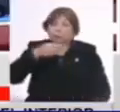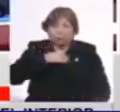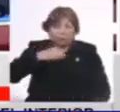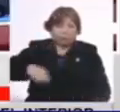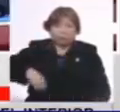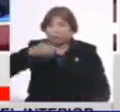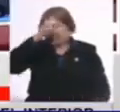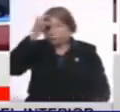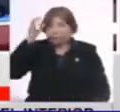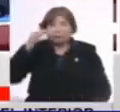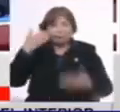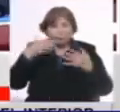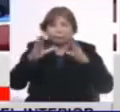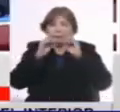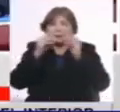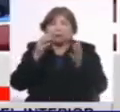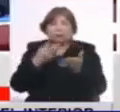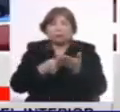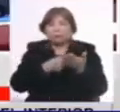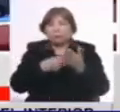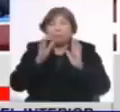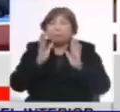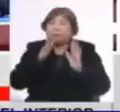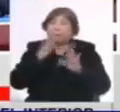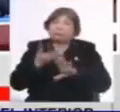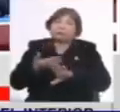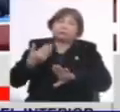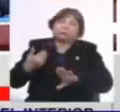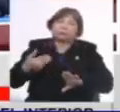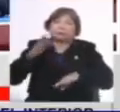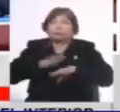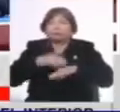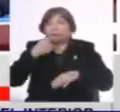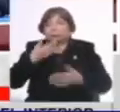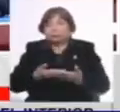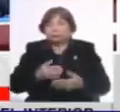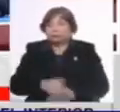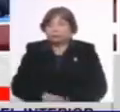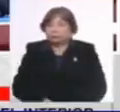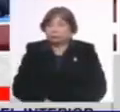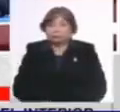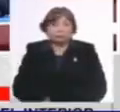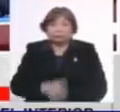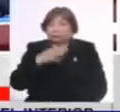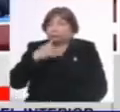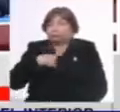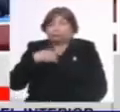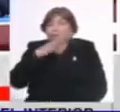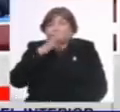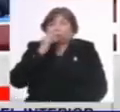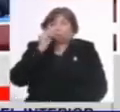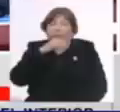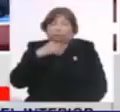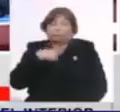señor presidente, incluso ya conversaron, ¿no?, seguramente antes sobre eso, ¿no? No, yo no lo he